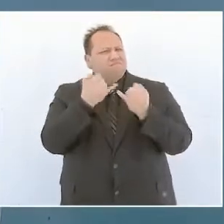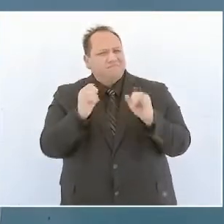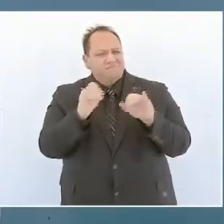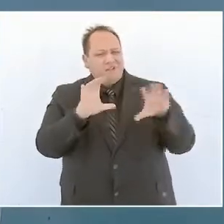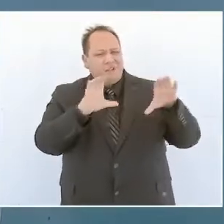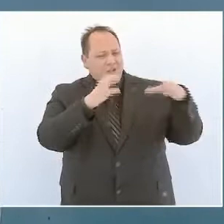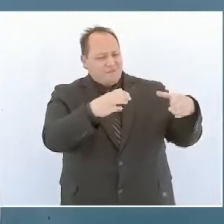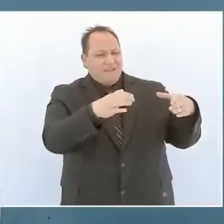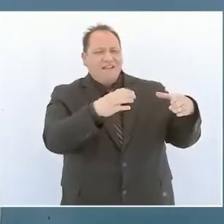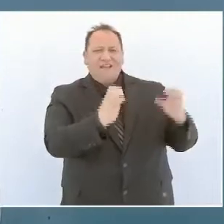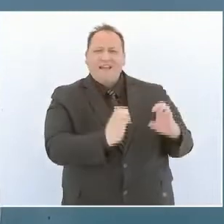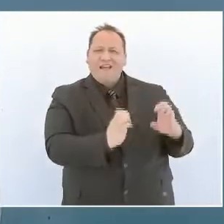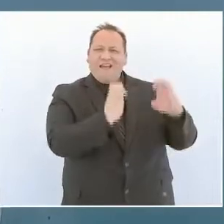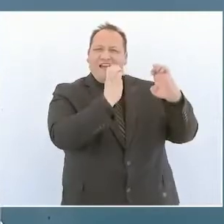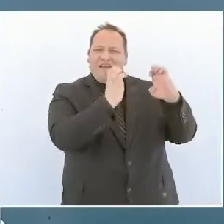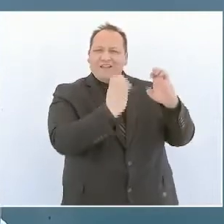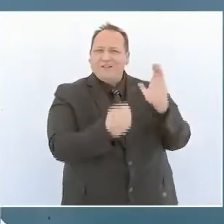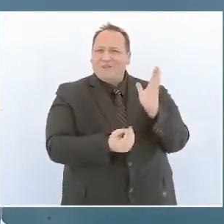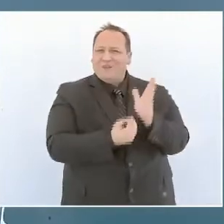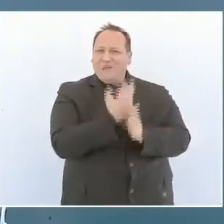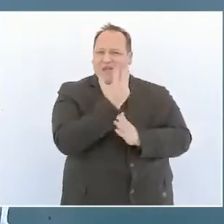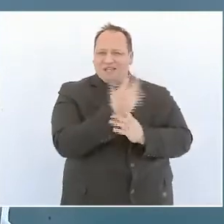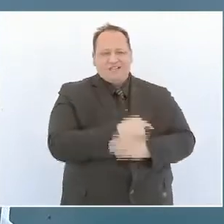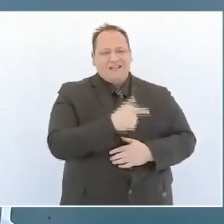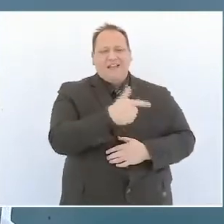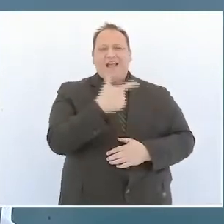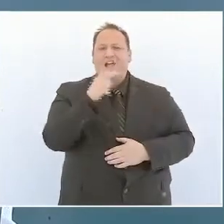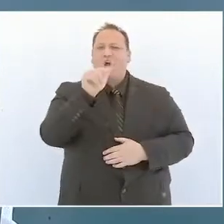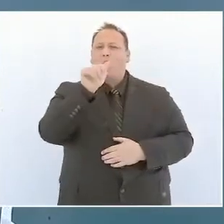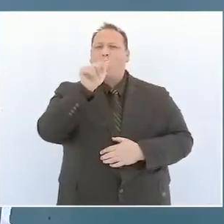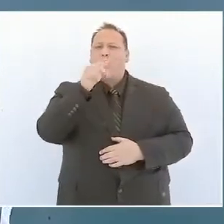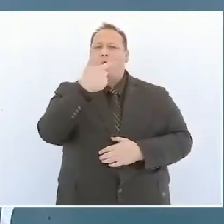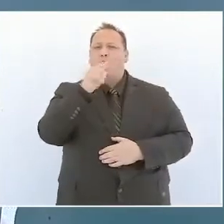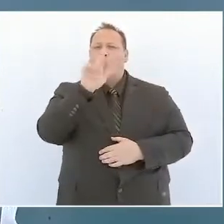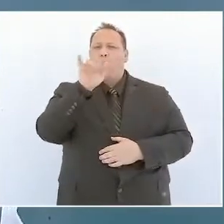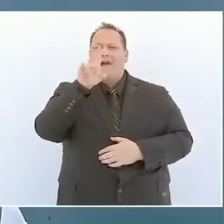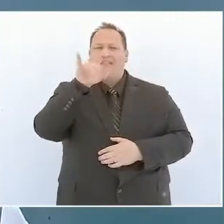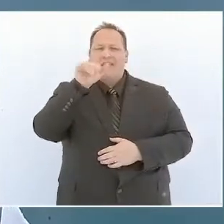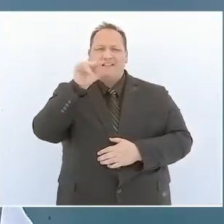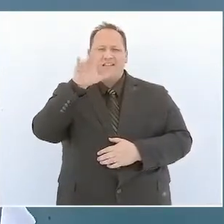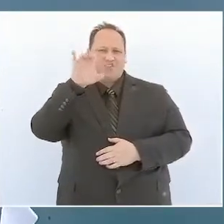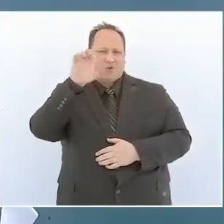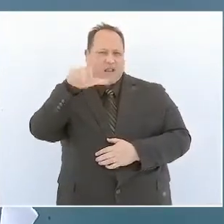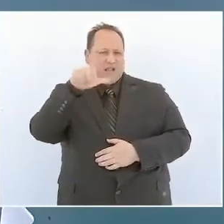estas instalaciones de la Guardia Nacional.